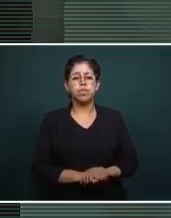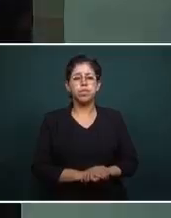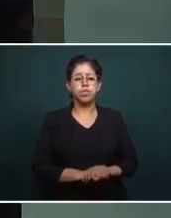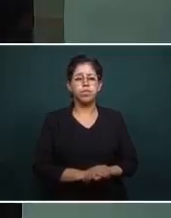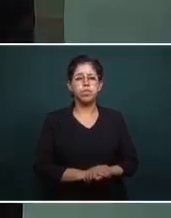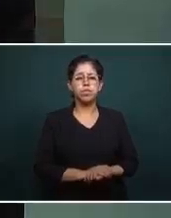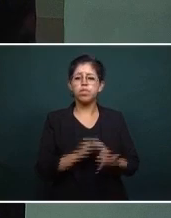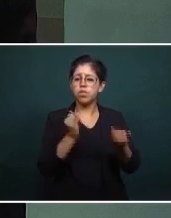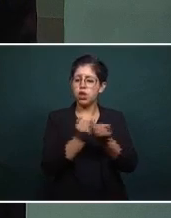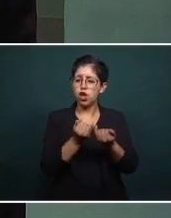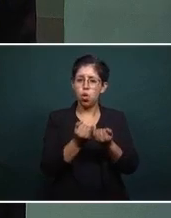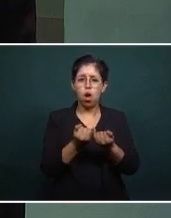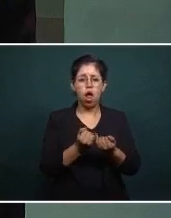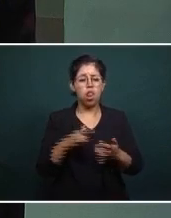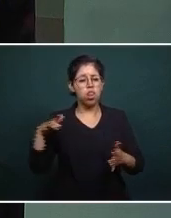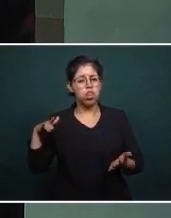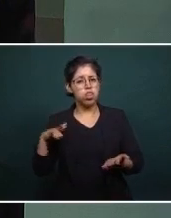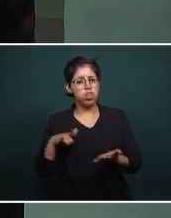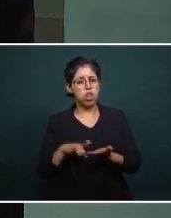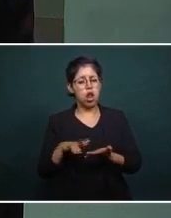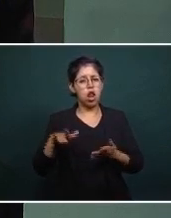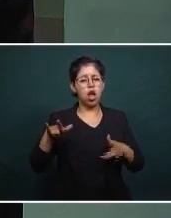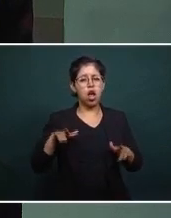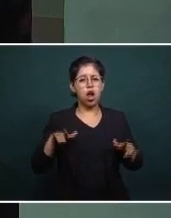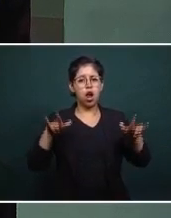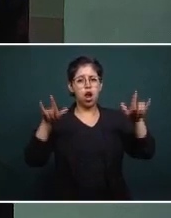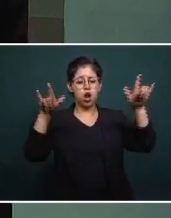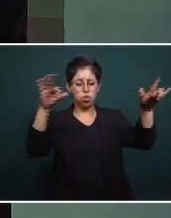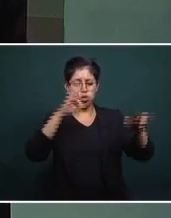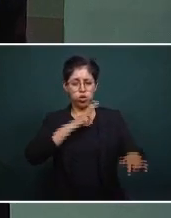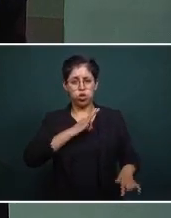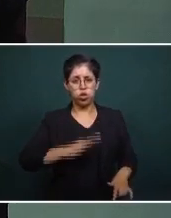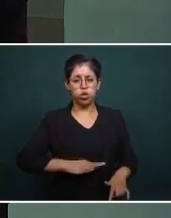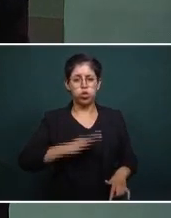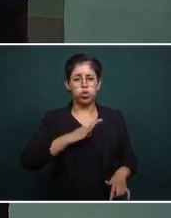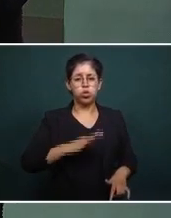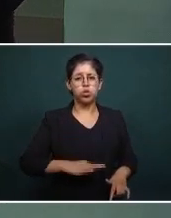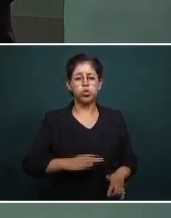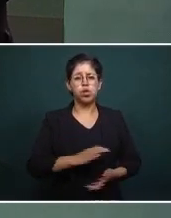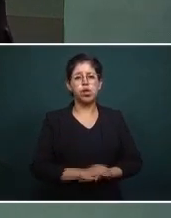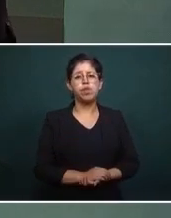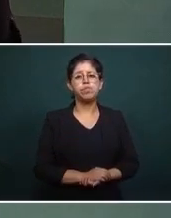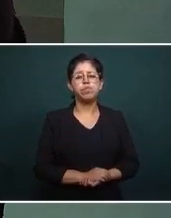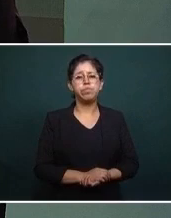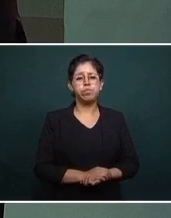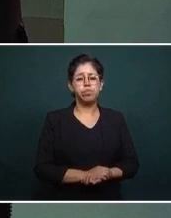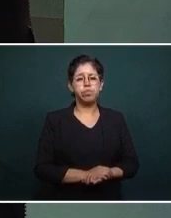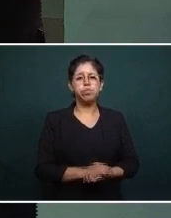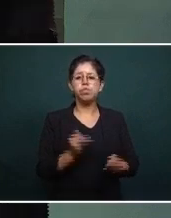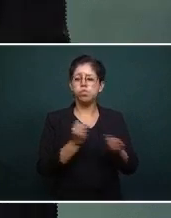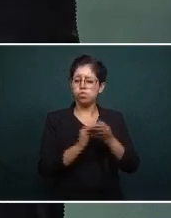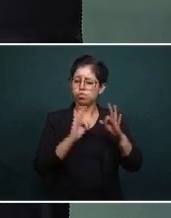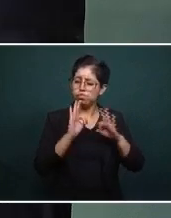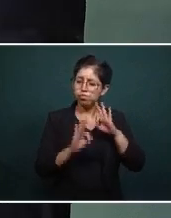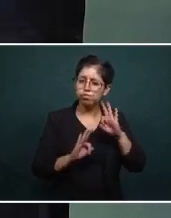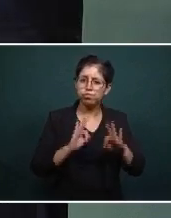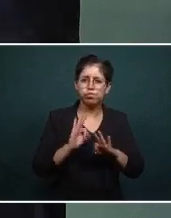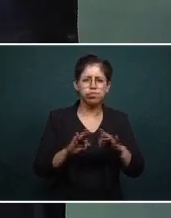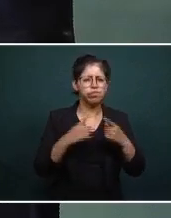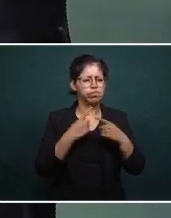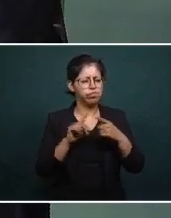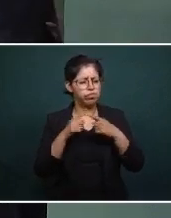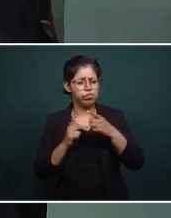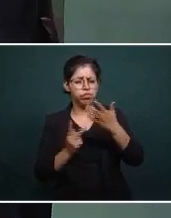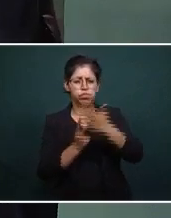lo del aeropuerto de Toluca, hemos estado tratando proyectos para